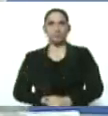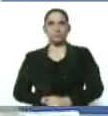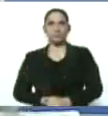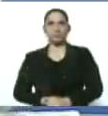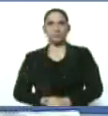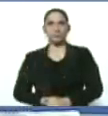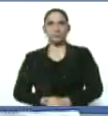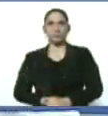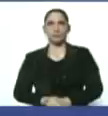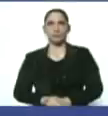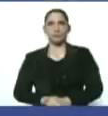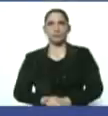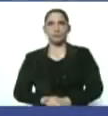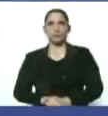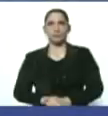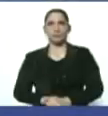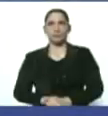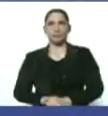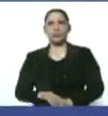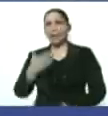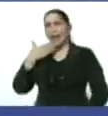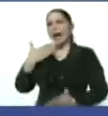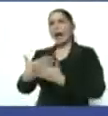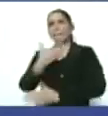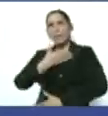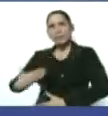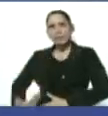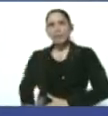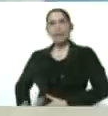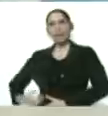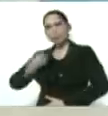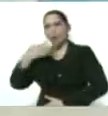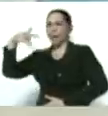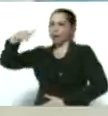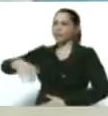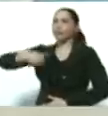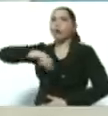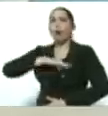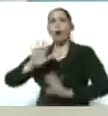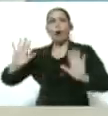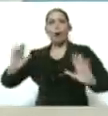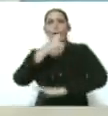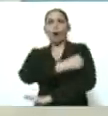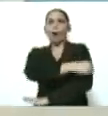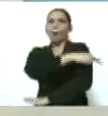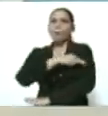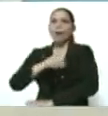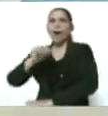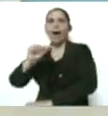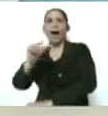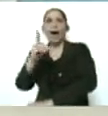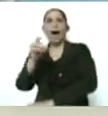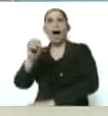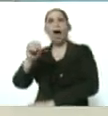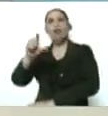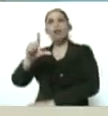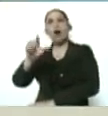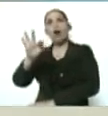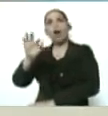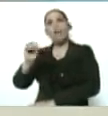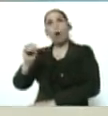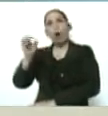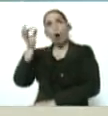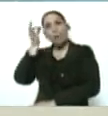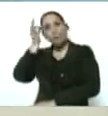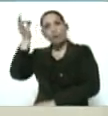Drácula. Gracias, presidente. Bueno, y aquí estamos desde el Hospital Adolfo Prince Lara de